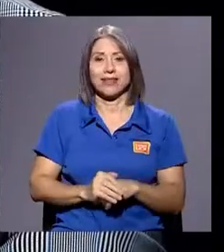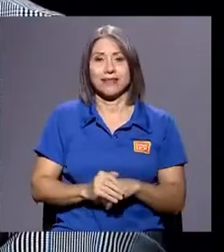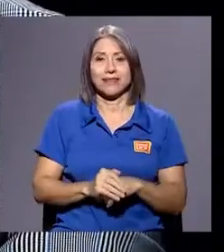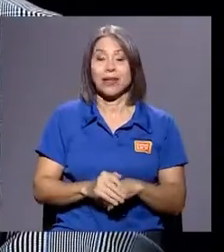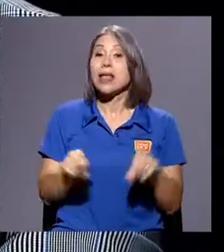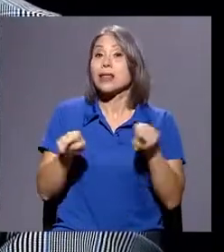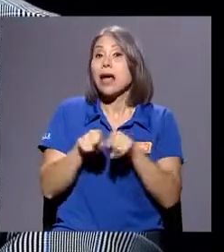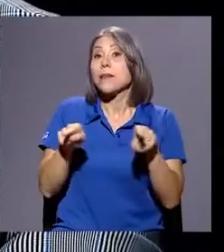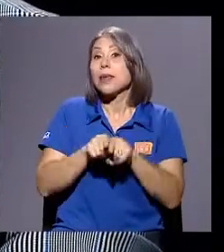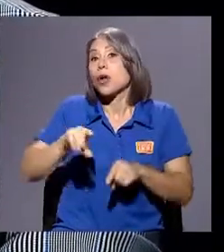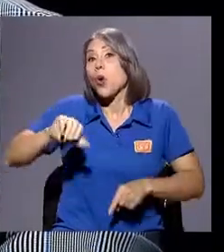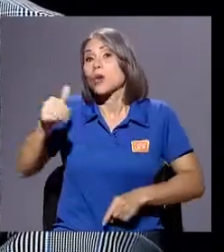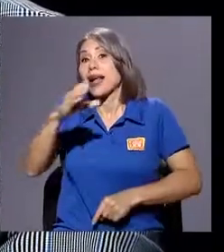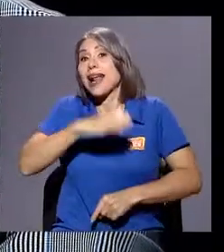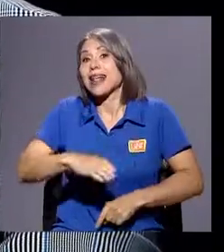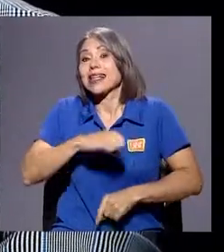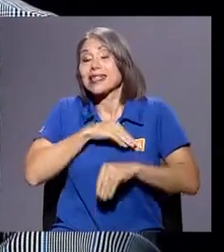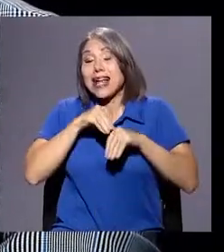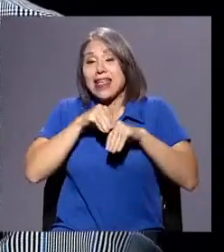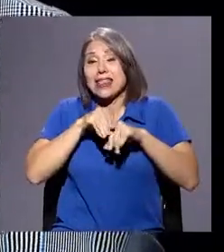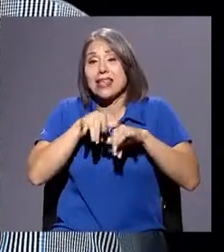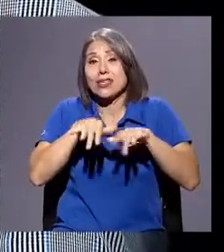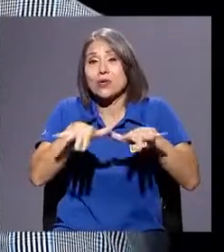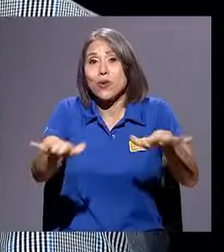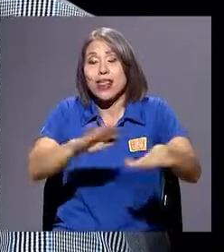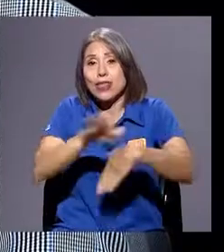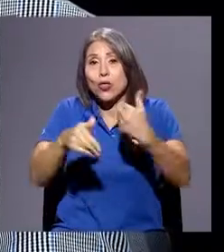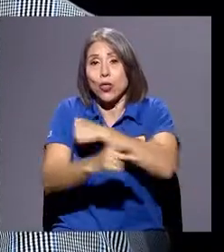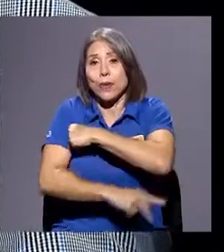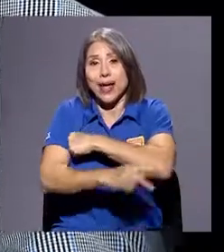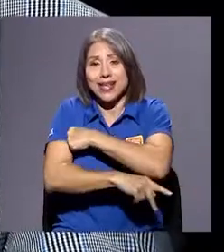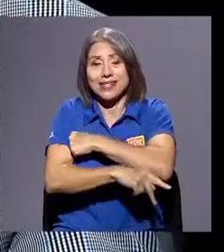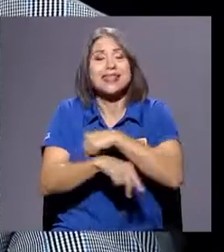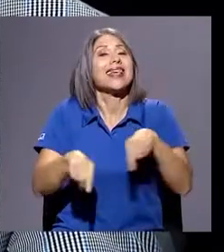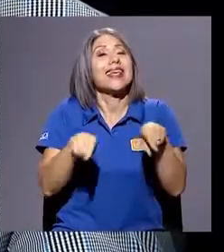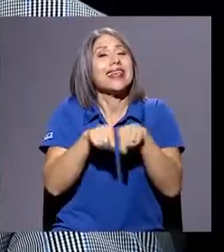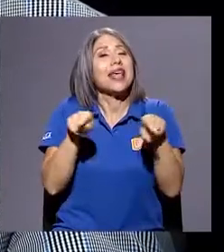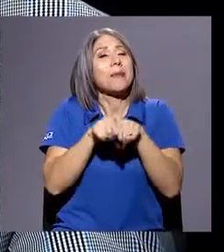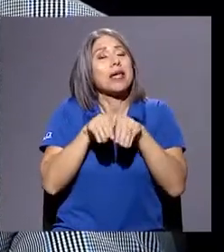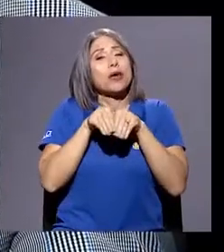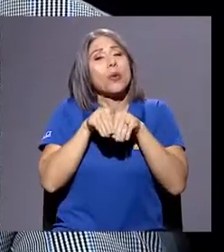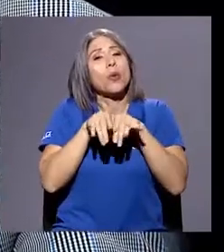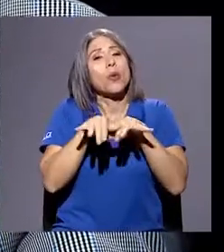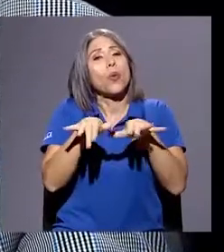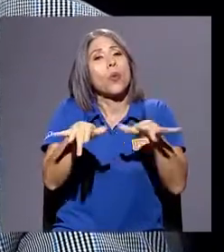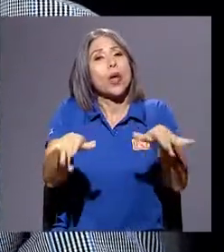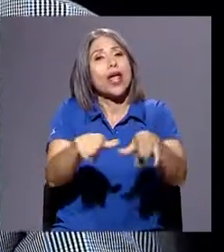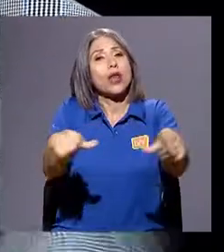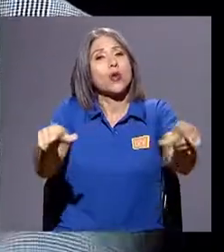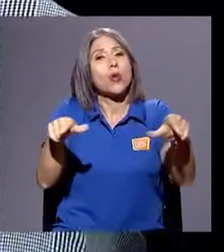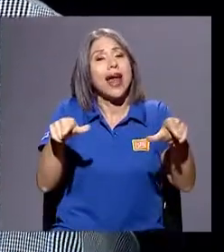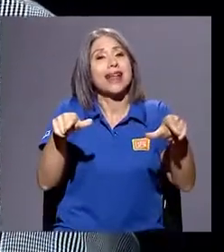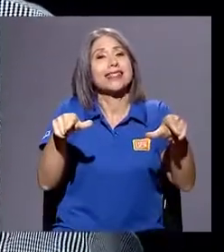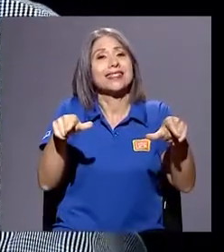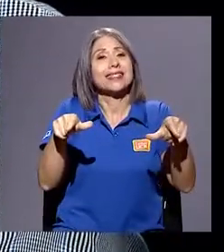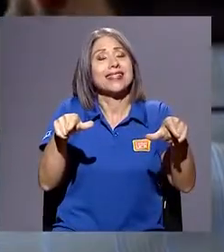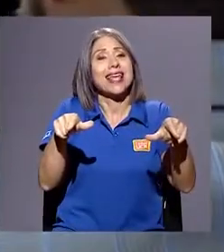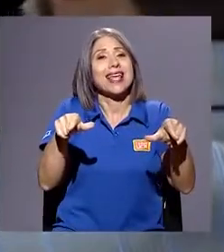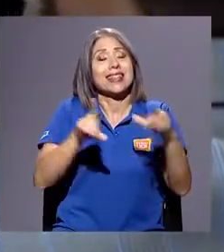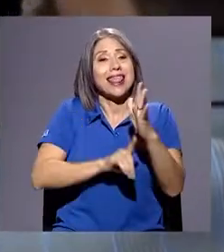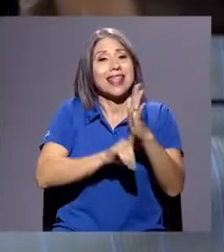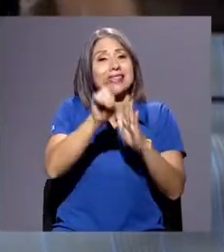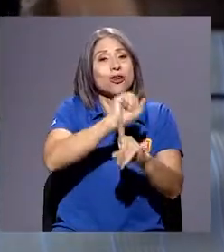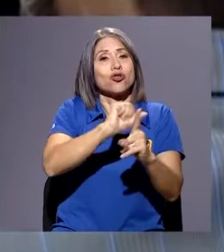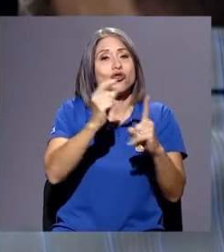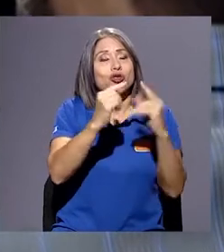distribuido en todo el territorio nacional y sobre todo distribuido en las zonas de menos índice de desarrollo social. ¿Cómo